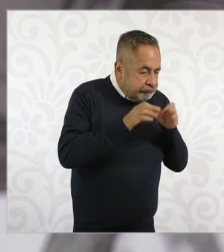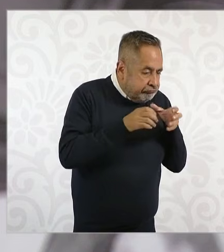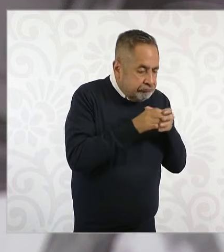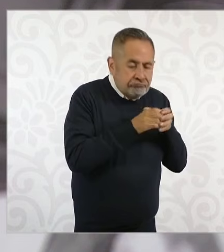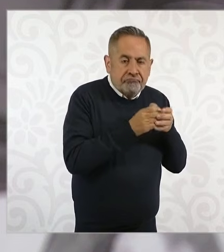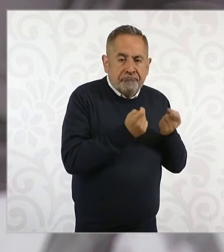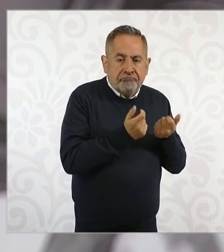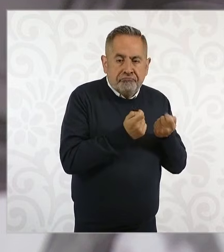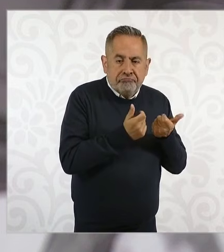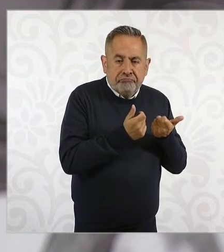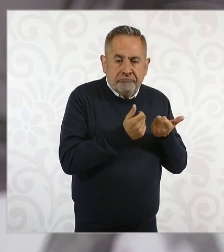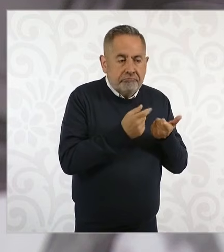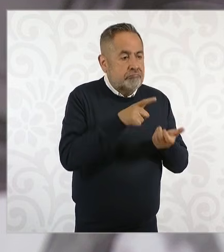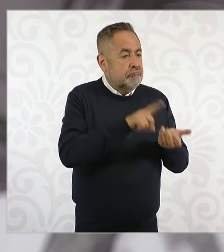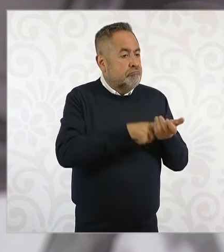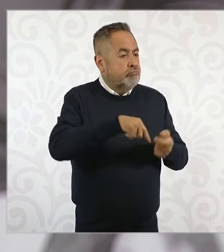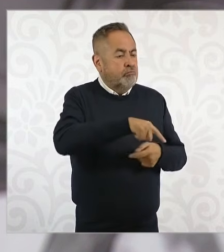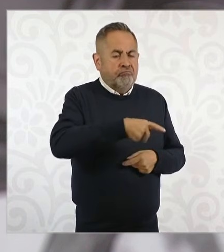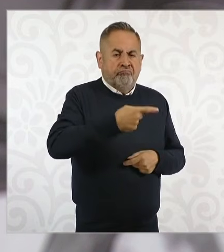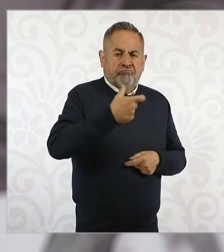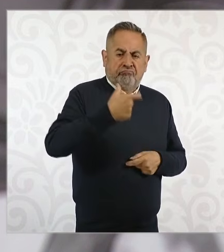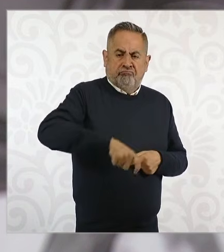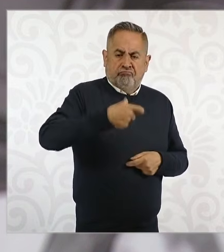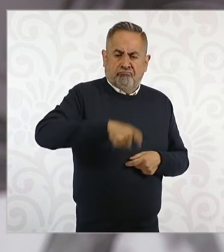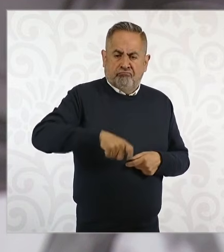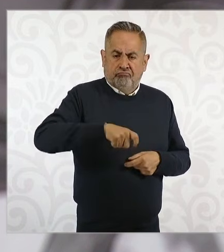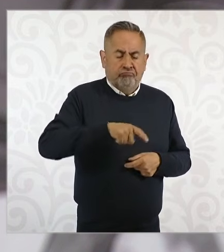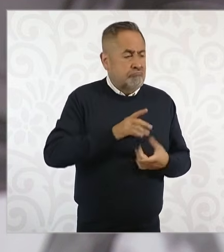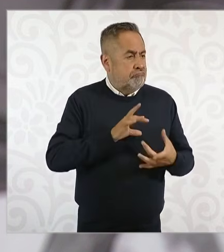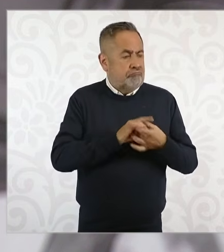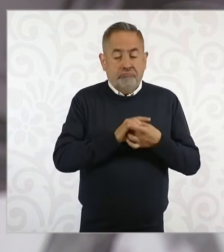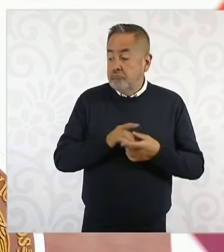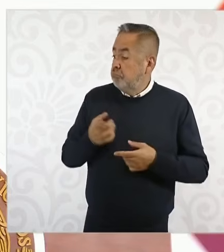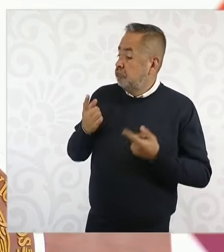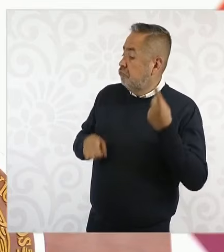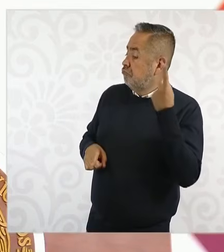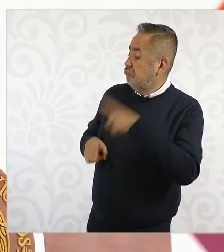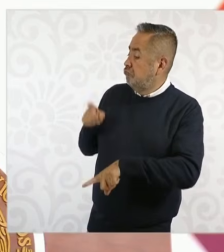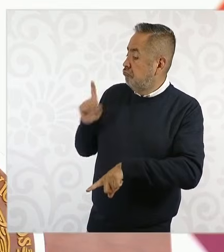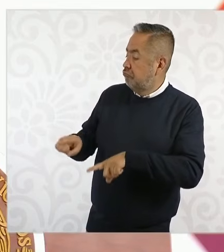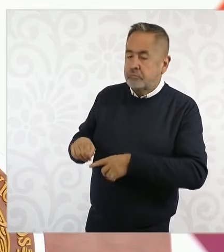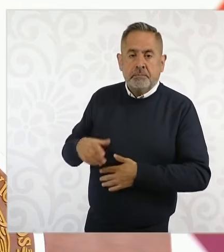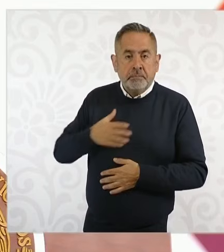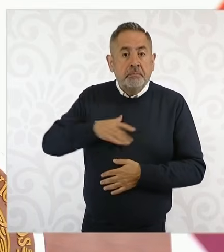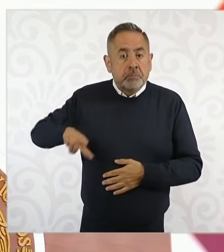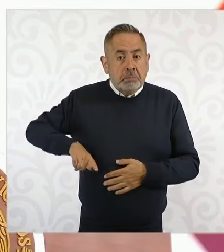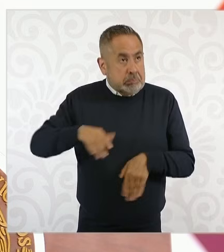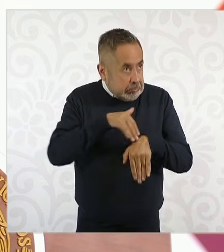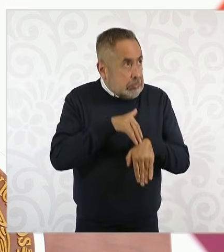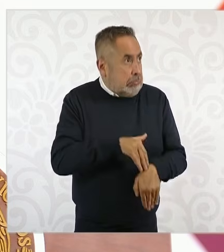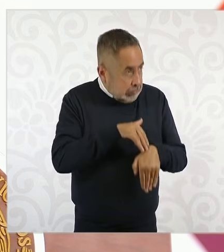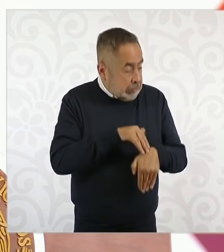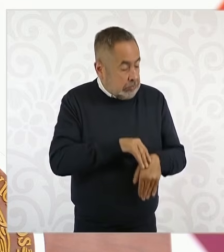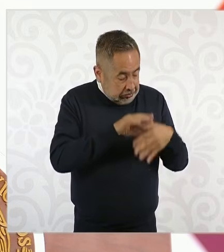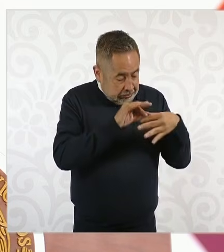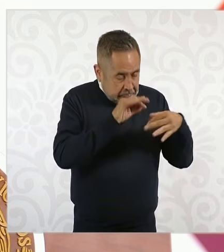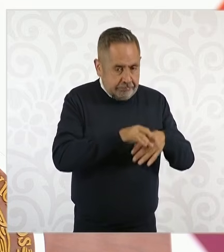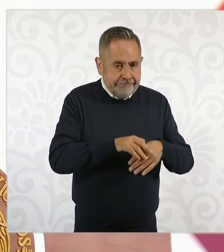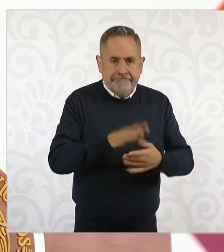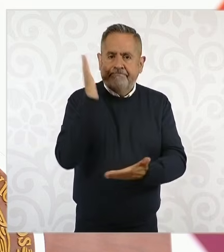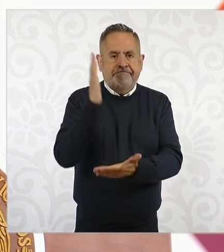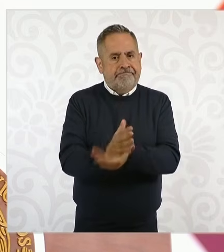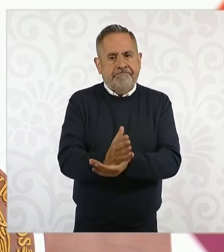y el poder económico tenía la influencia sobre el poder político, y eso ya